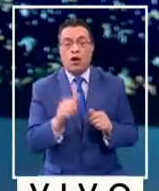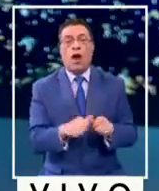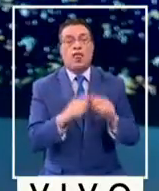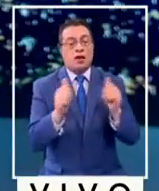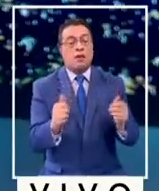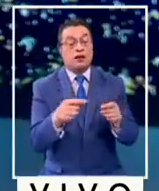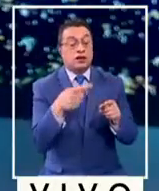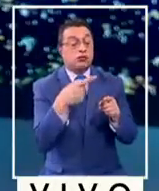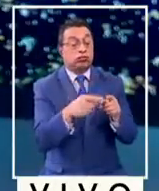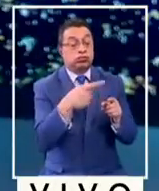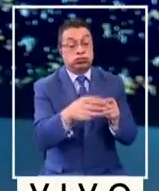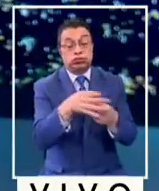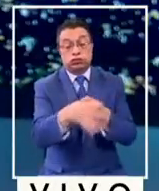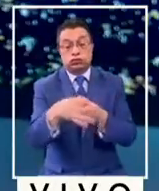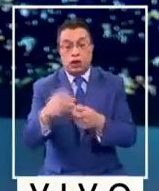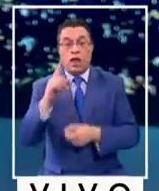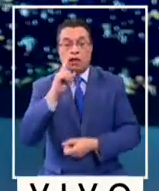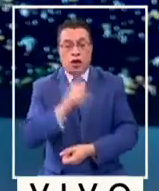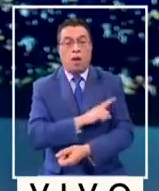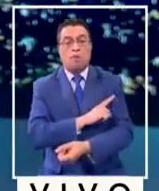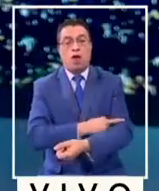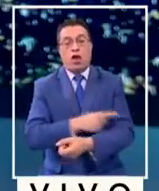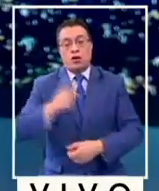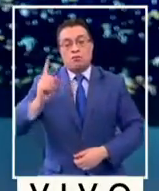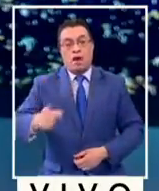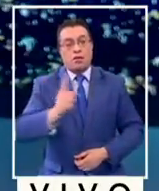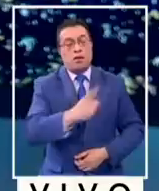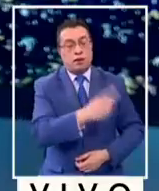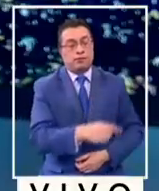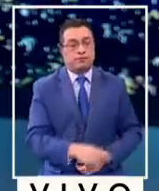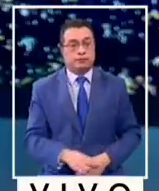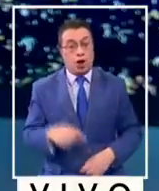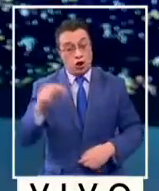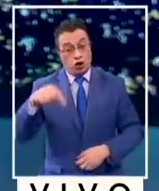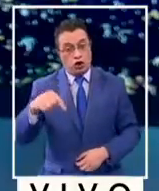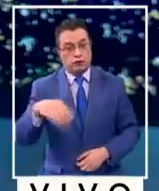en diversas áreas tienen el poder de decidir. Hoy, en CNN Prime.